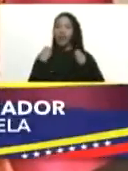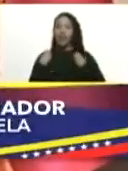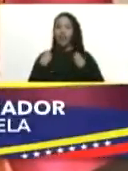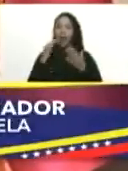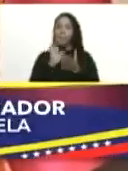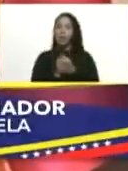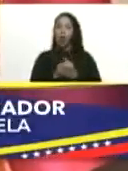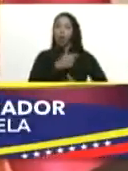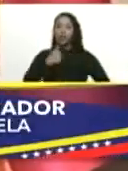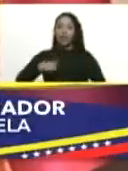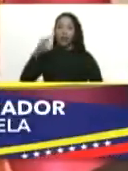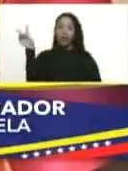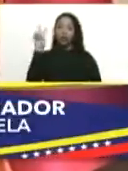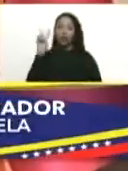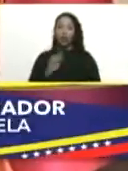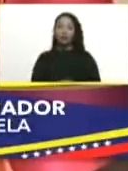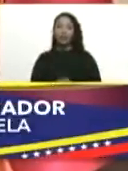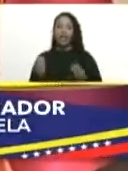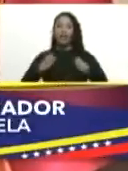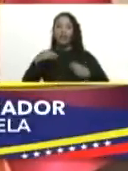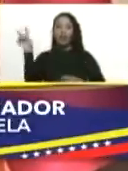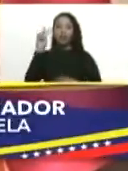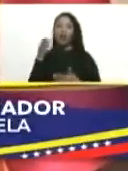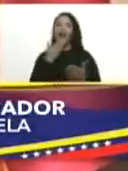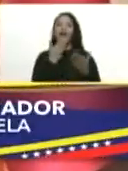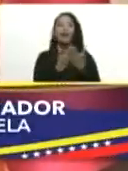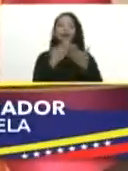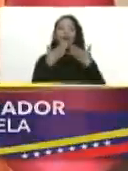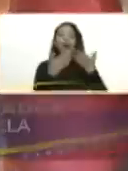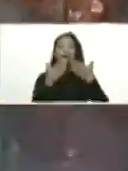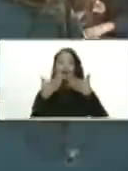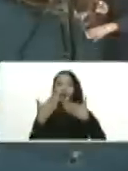Venezuela! ¡Que viva China! ¡Que viva Venezuela! Muchas gracias.